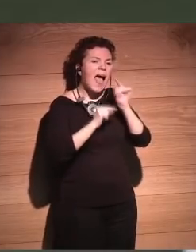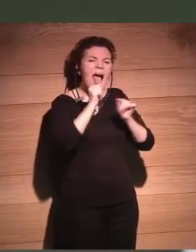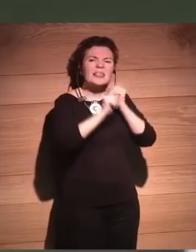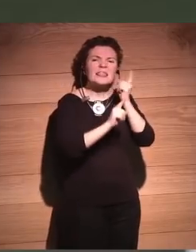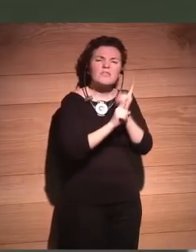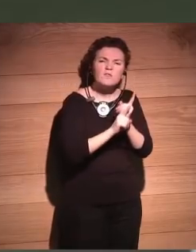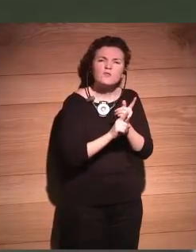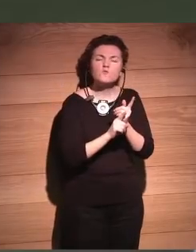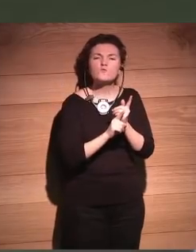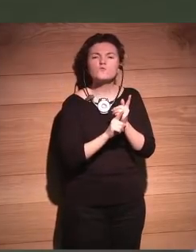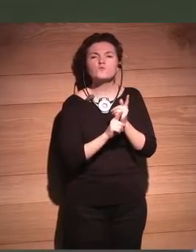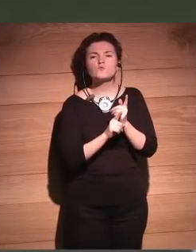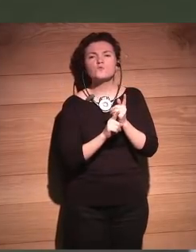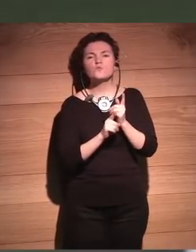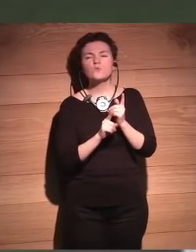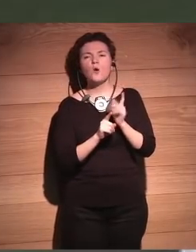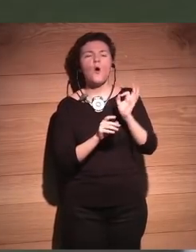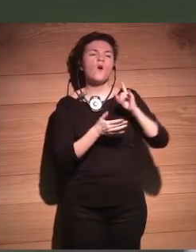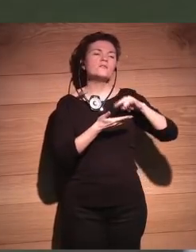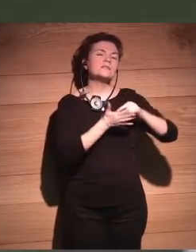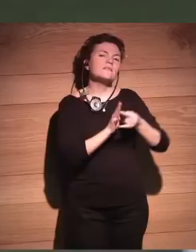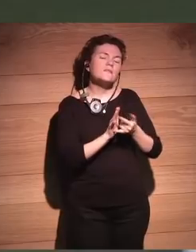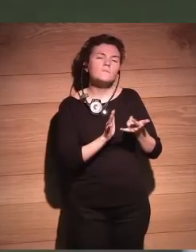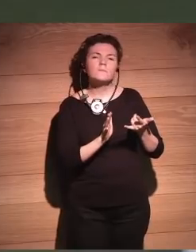antivirus o sistemas